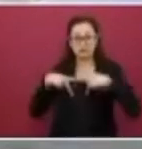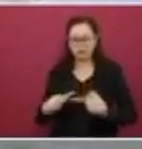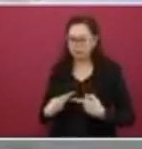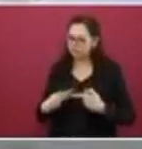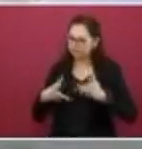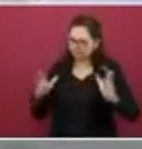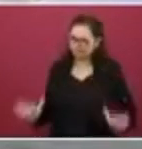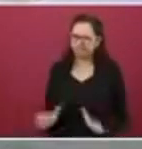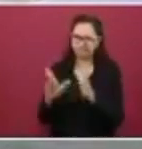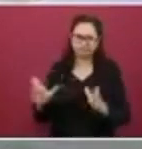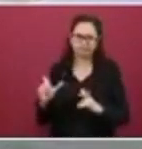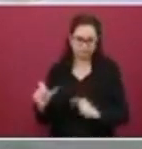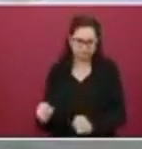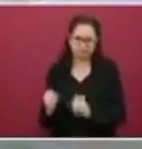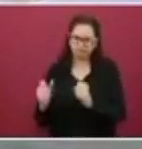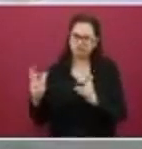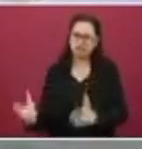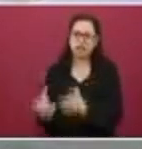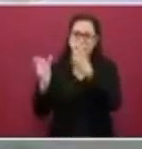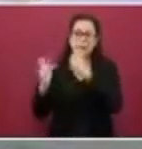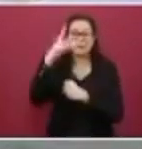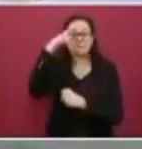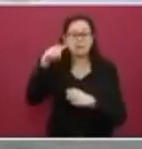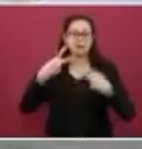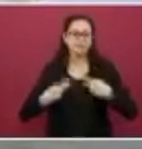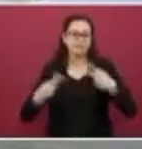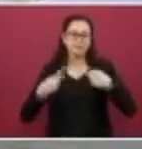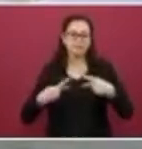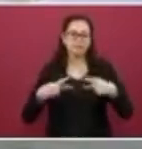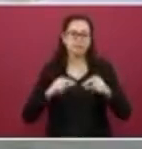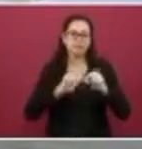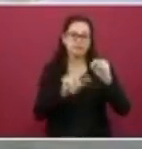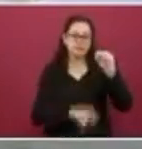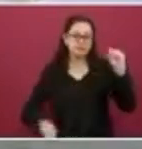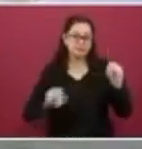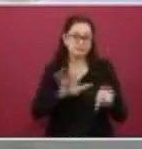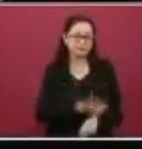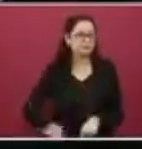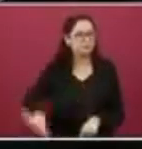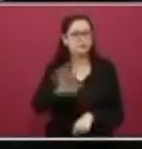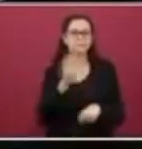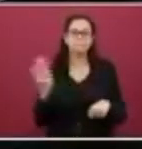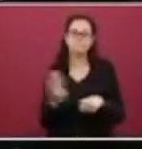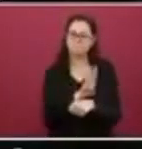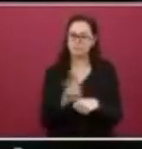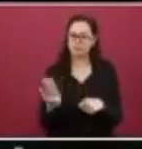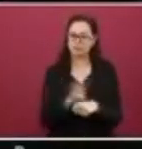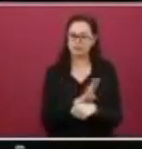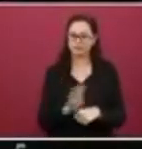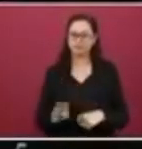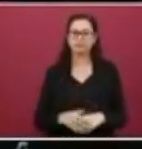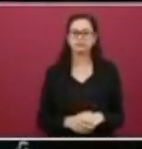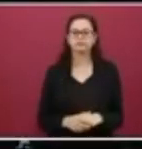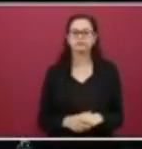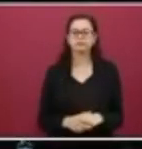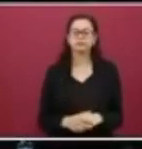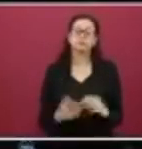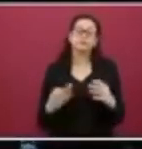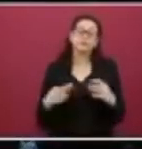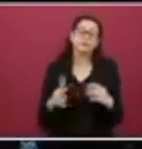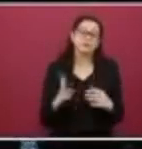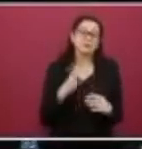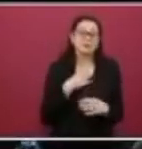para beneficio de los mexicanos. La consulta se llevará a cabo los días 23 y 24 de febrero en los